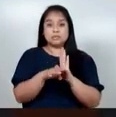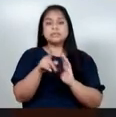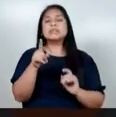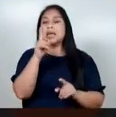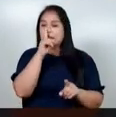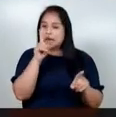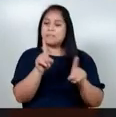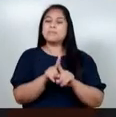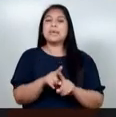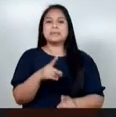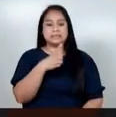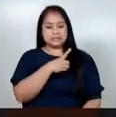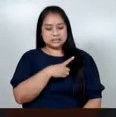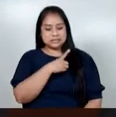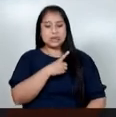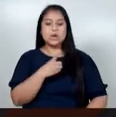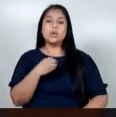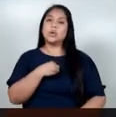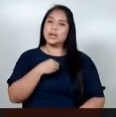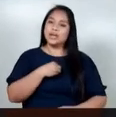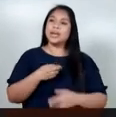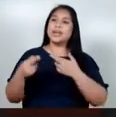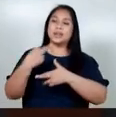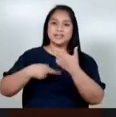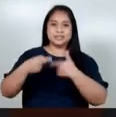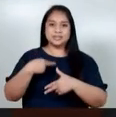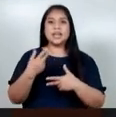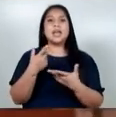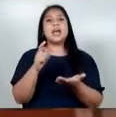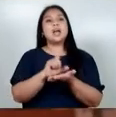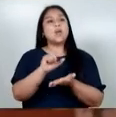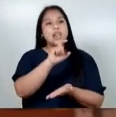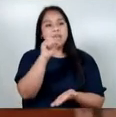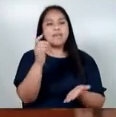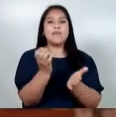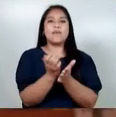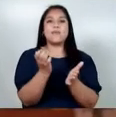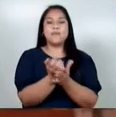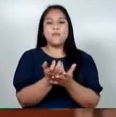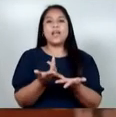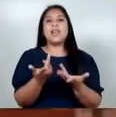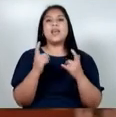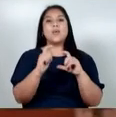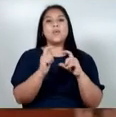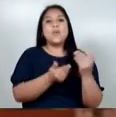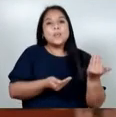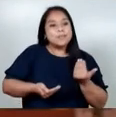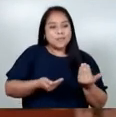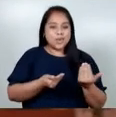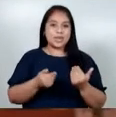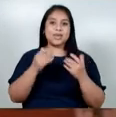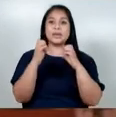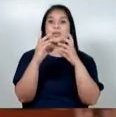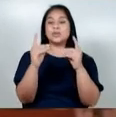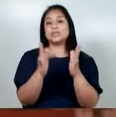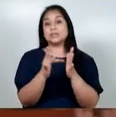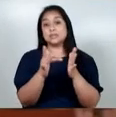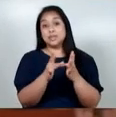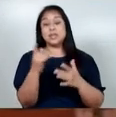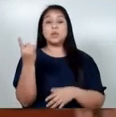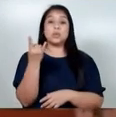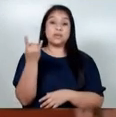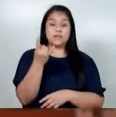el deseo y la necesidad de retornar a los centros educativos, a los centros de cuidado infantil diario, de educación técnica